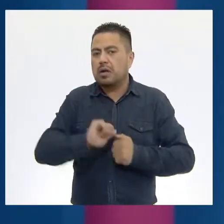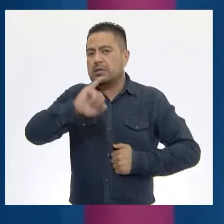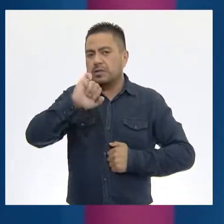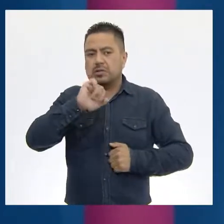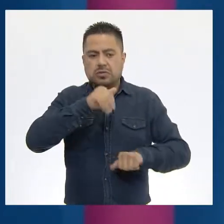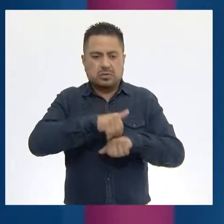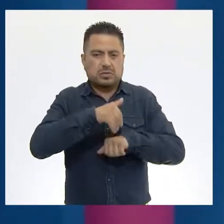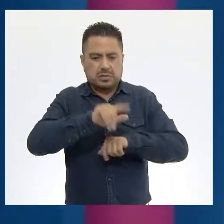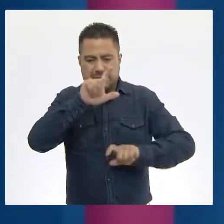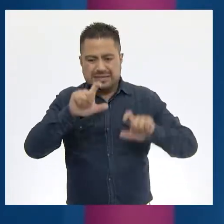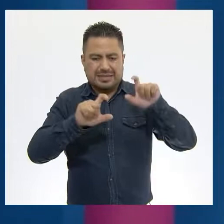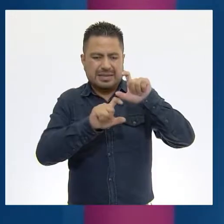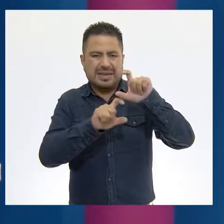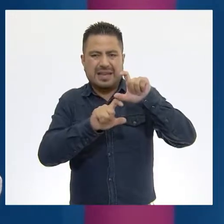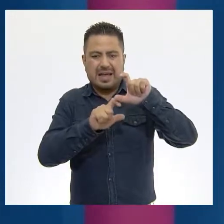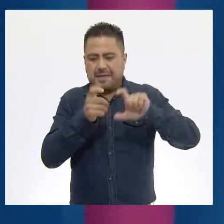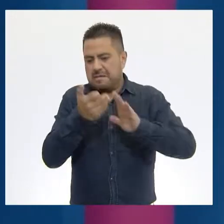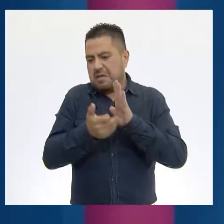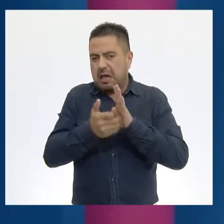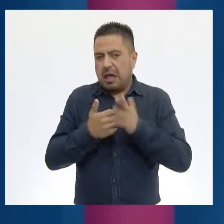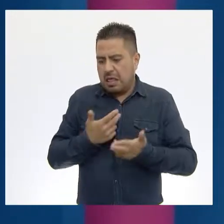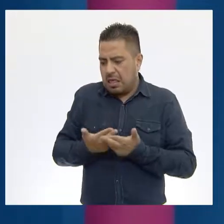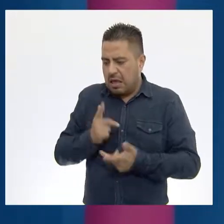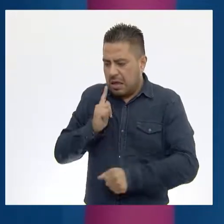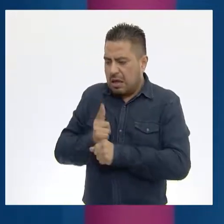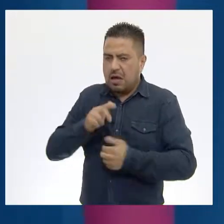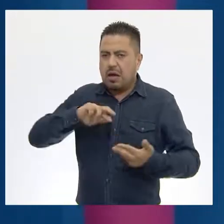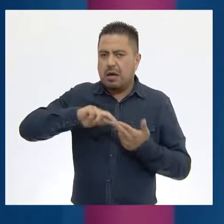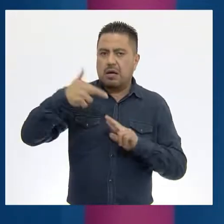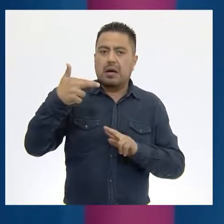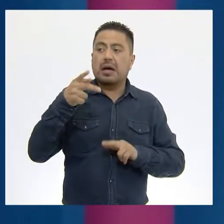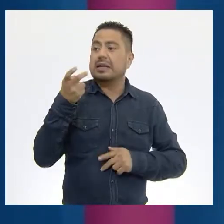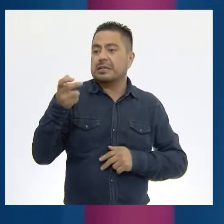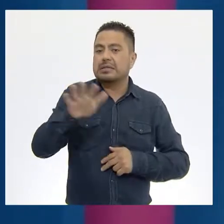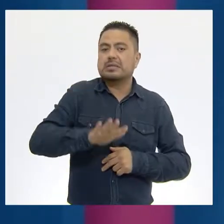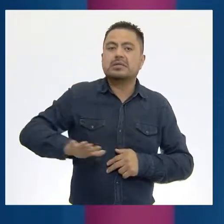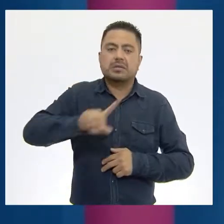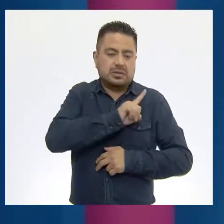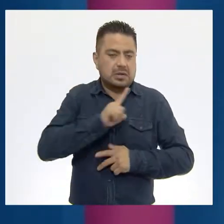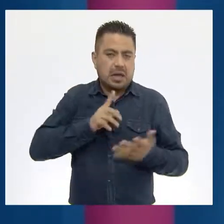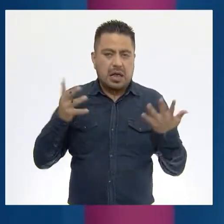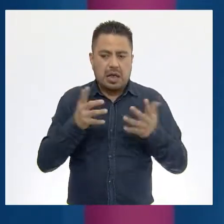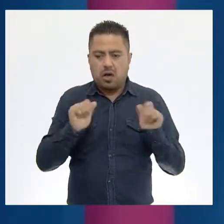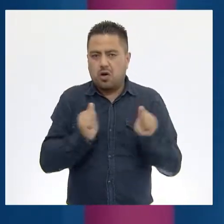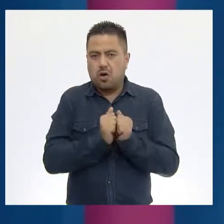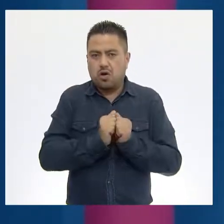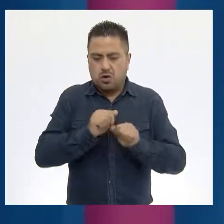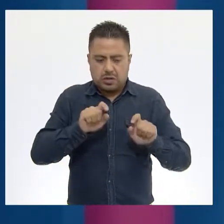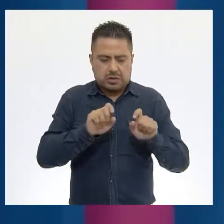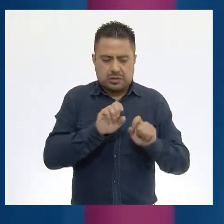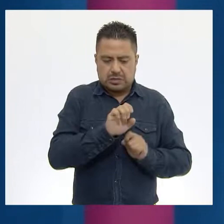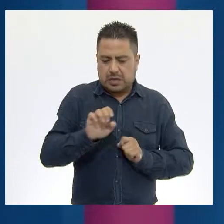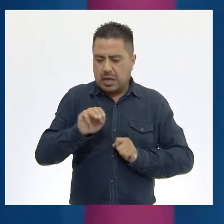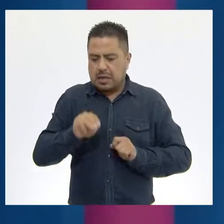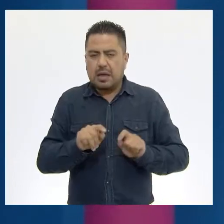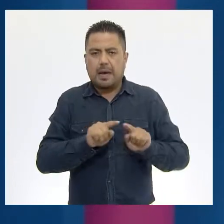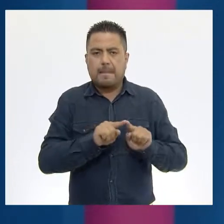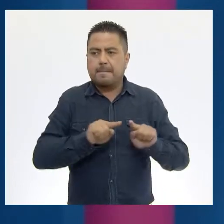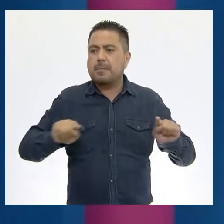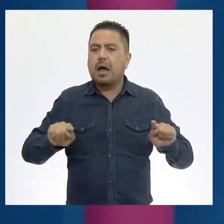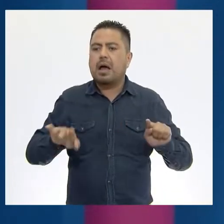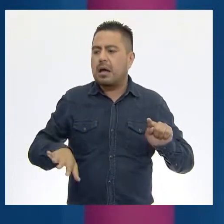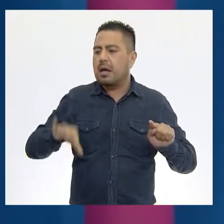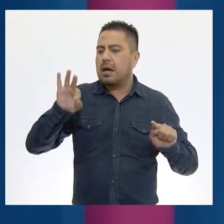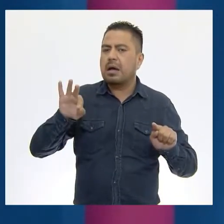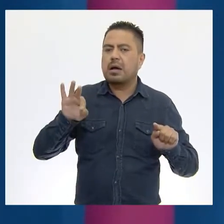las fracciones del pedacito que nosotros estamos viendo con el cordón, ellos tendrían que hacer la fracción con los centímetros que estarían